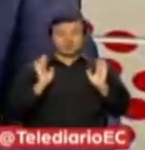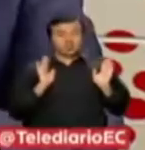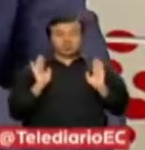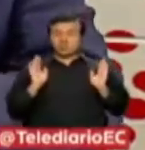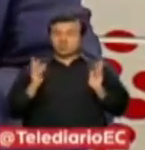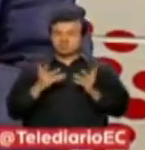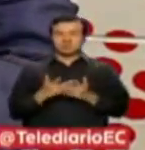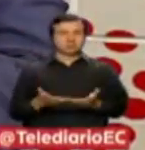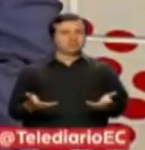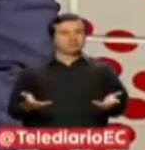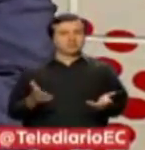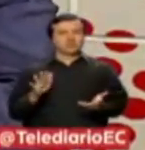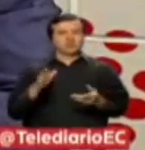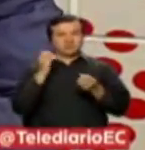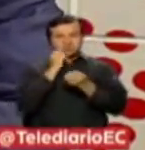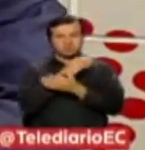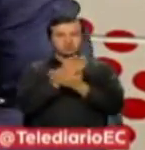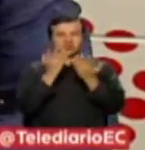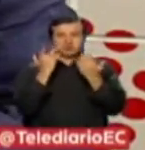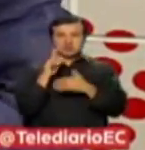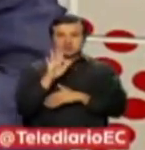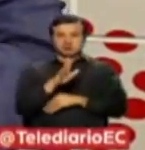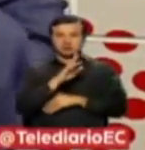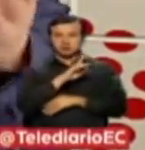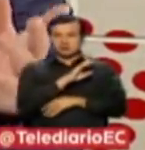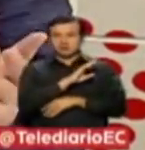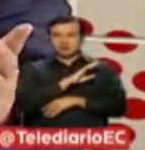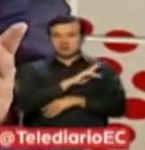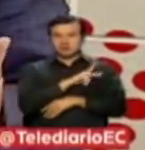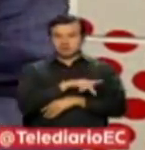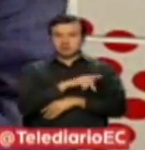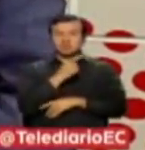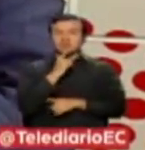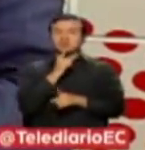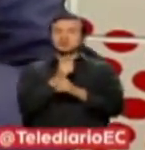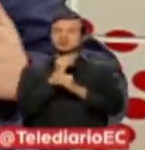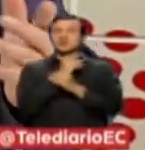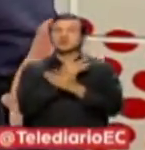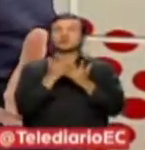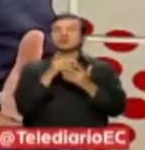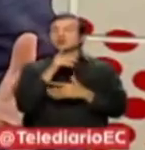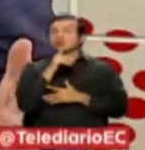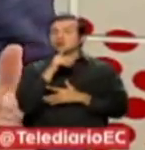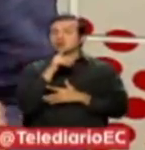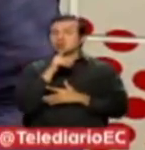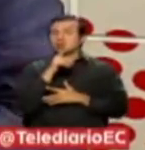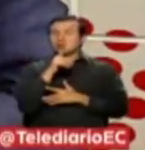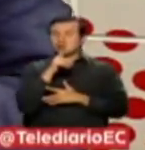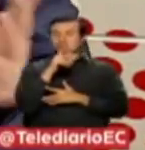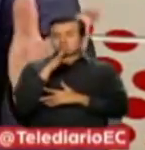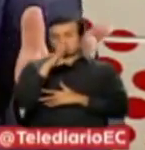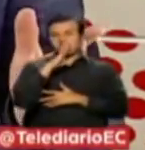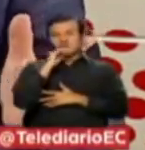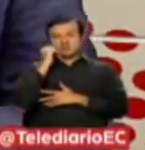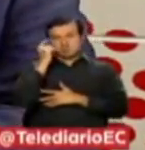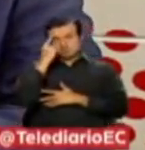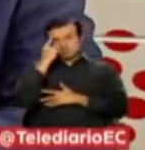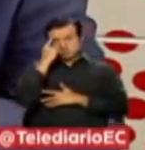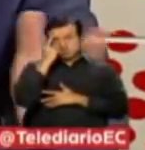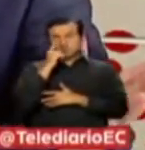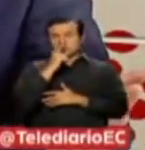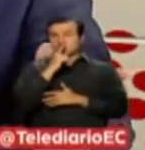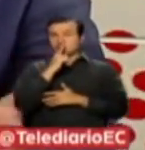y su declaración a través de redes sociales fue divulgada por los seguidores de Rafael Correa como una